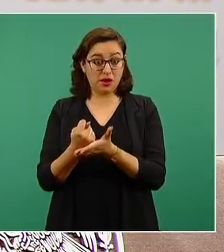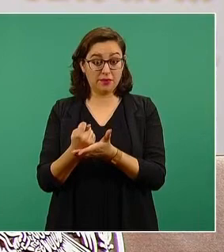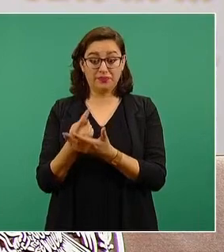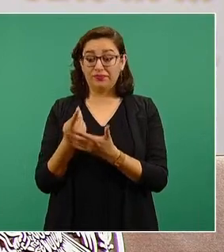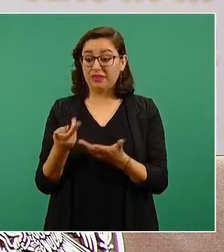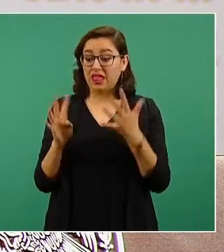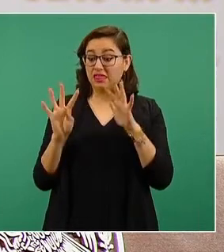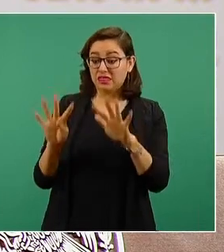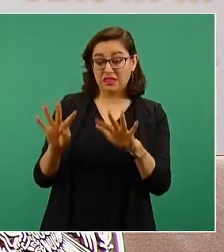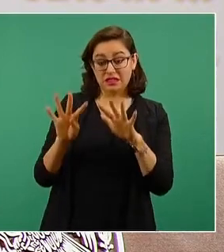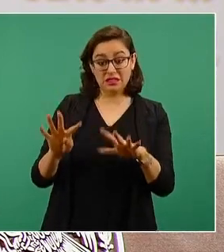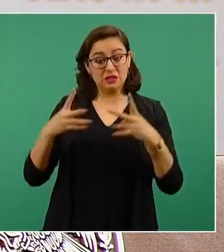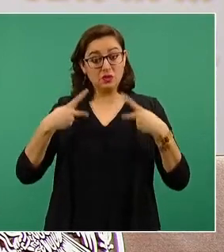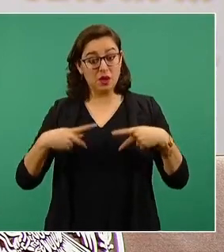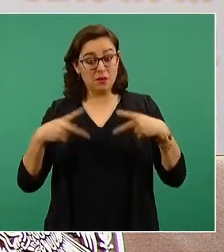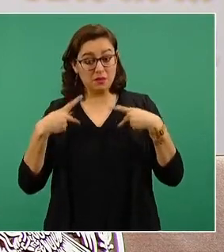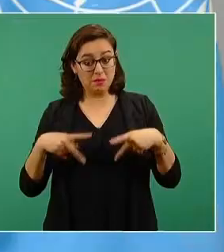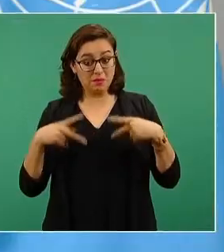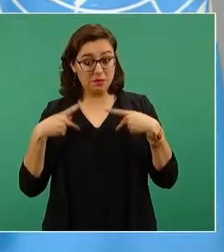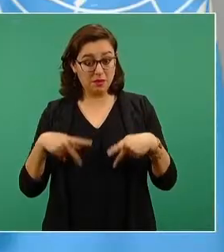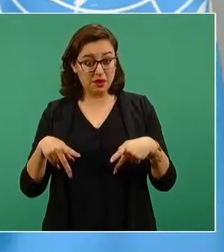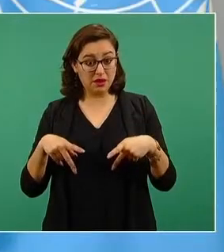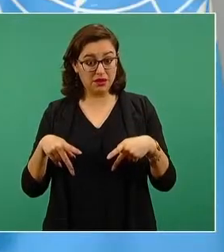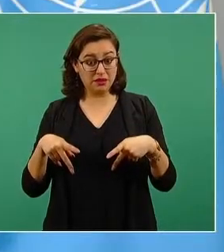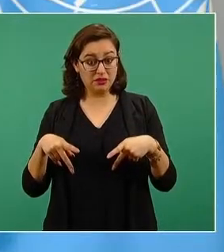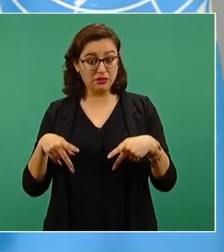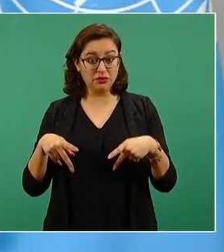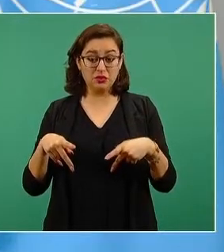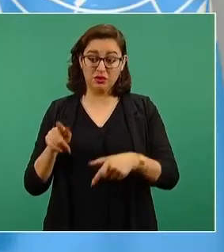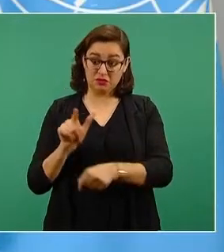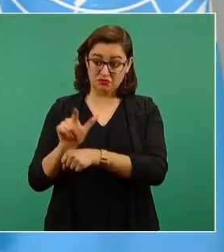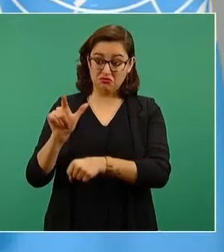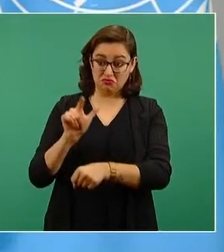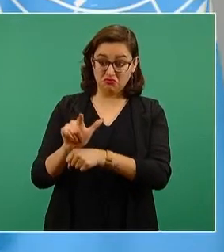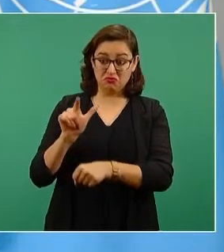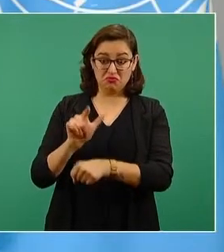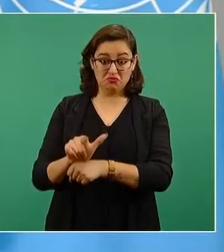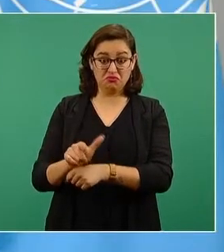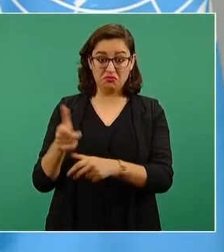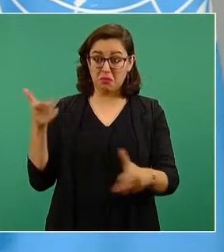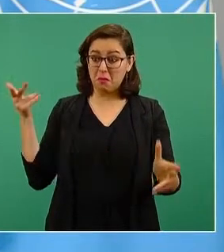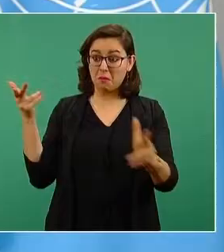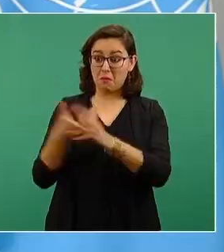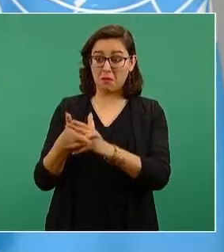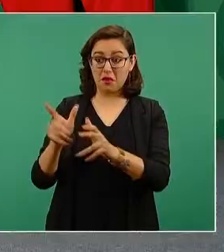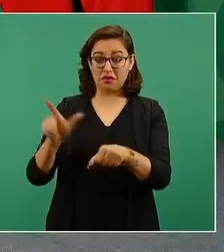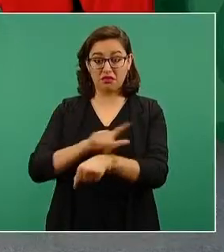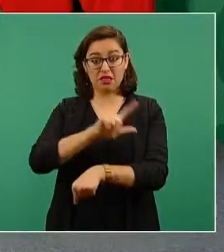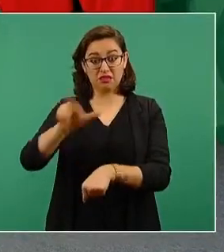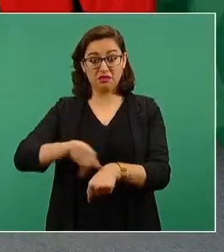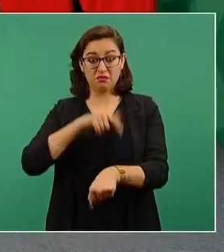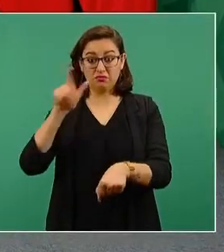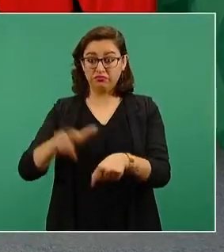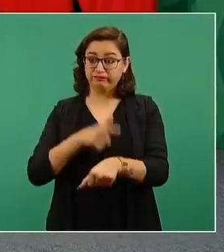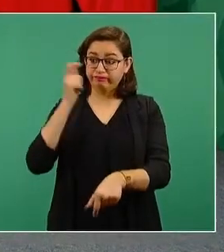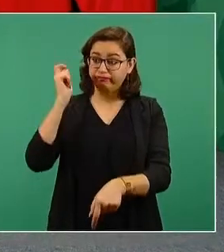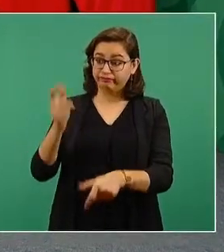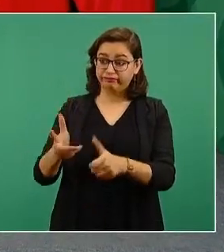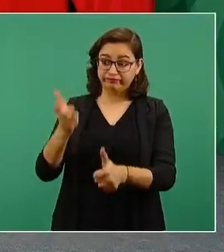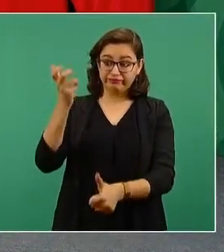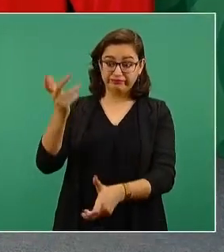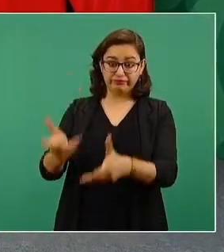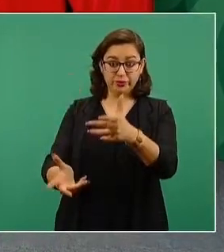a 19 hermanos guatemaltecos. Y otros casos.